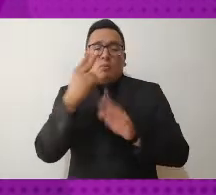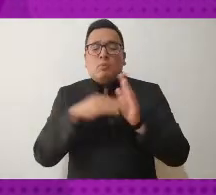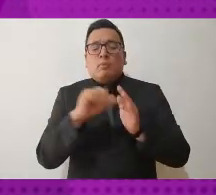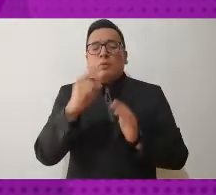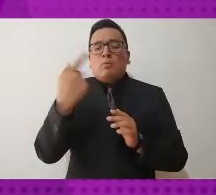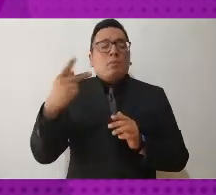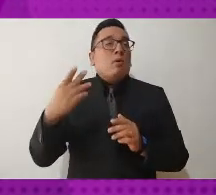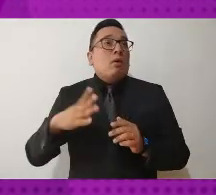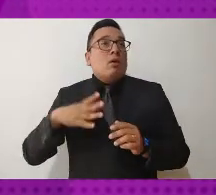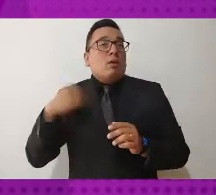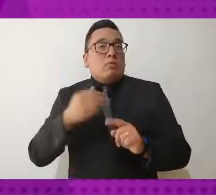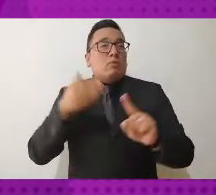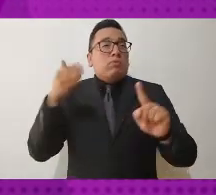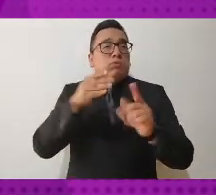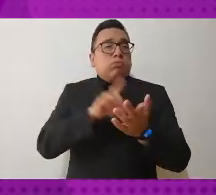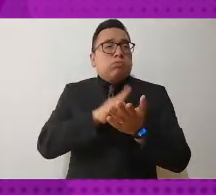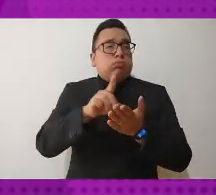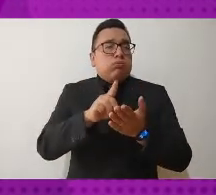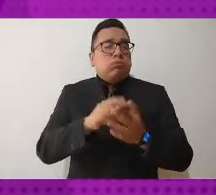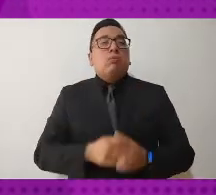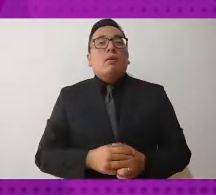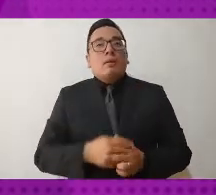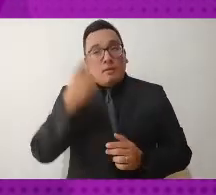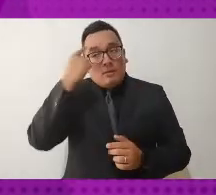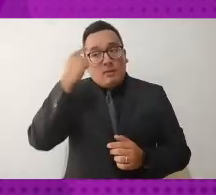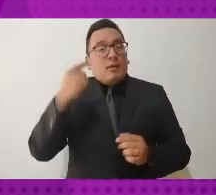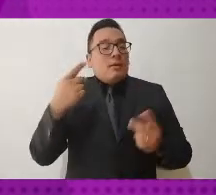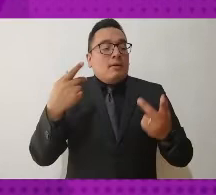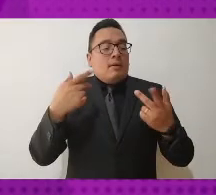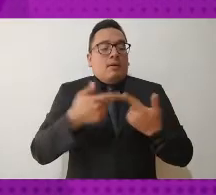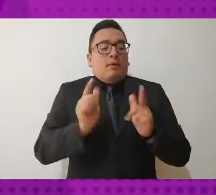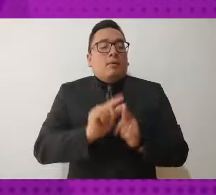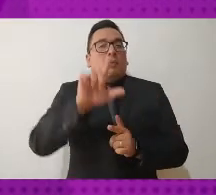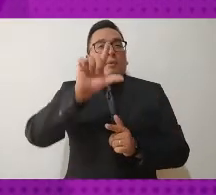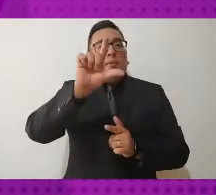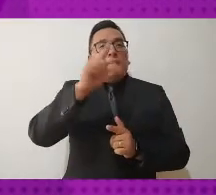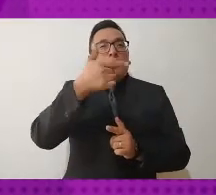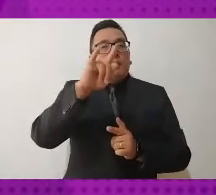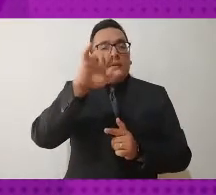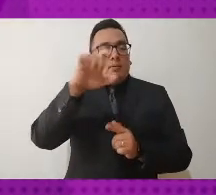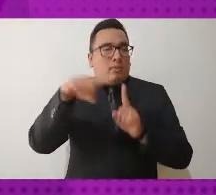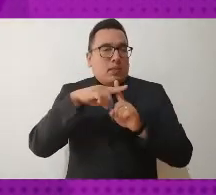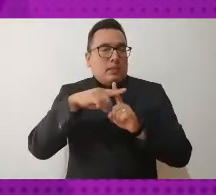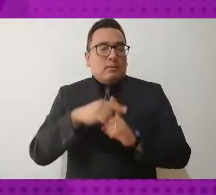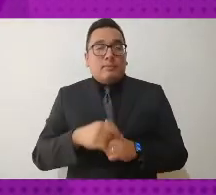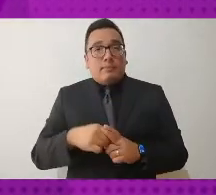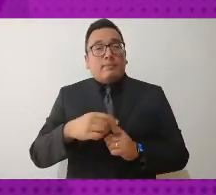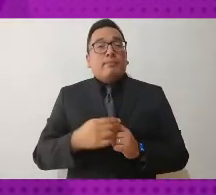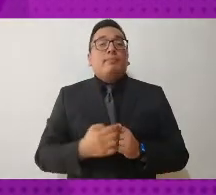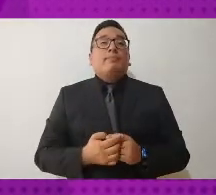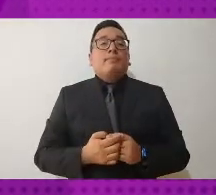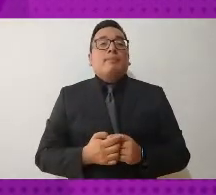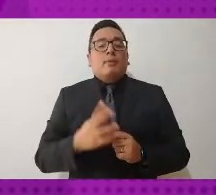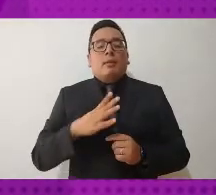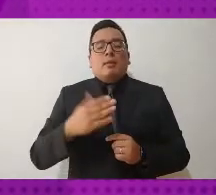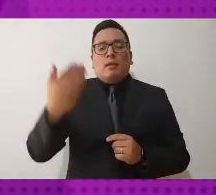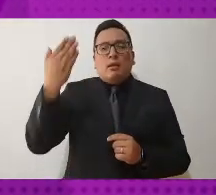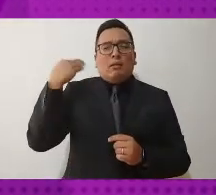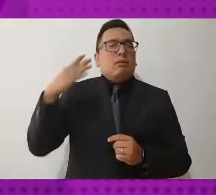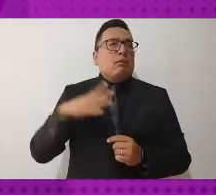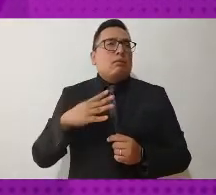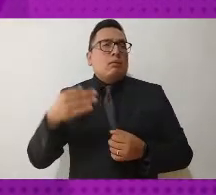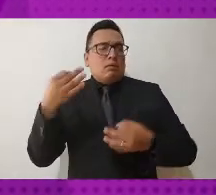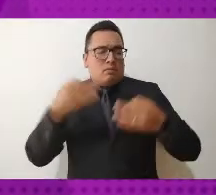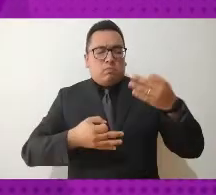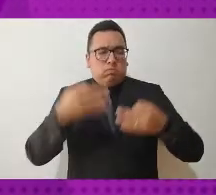impulsor de las acciones afirmativas lgbt en Morelos acciones afirmativas a partir de un juicio